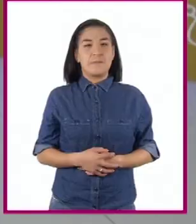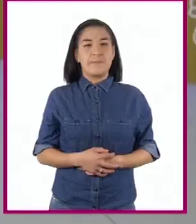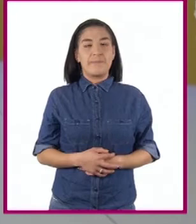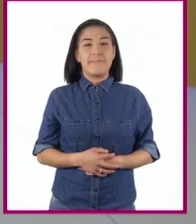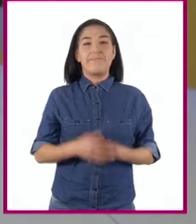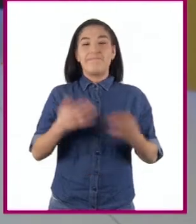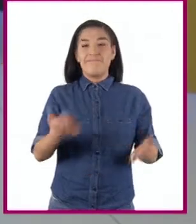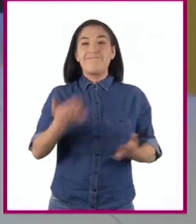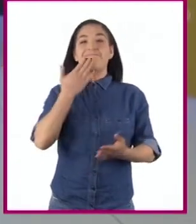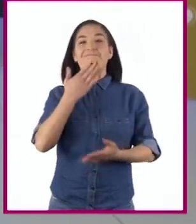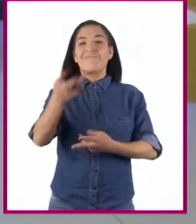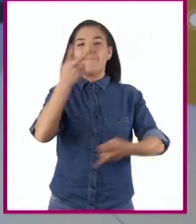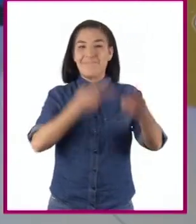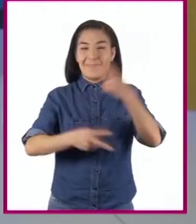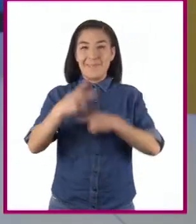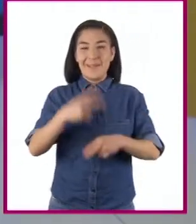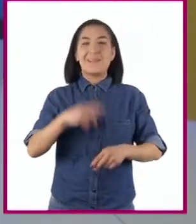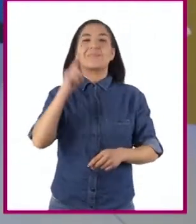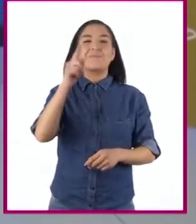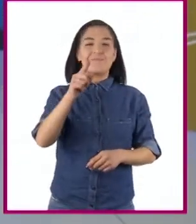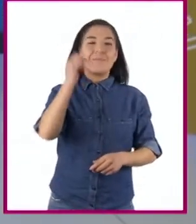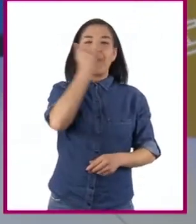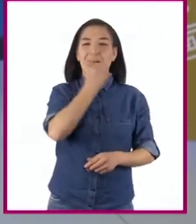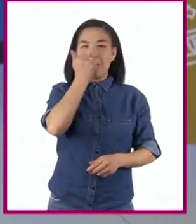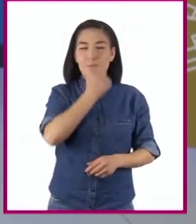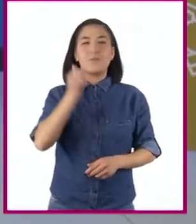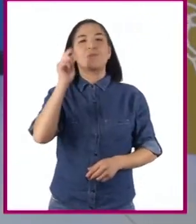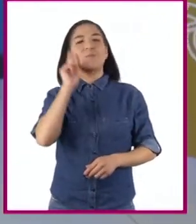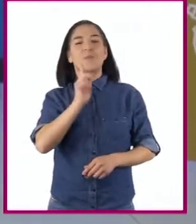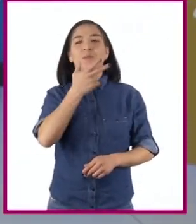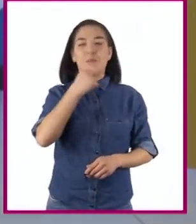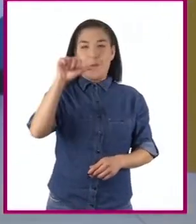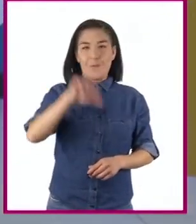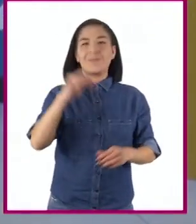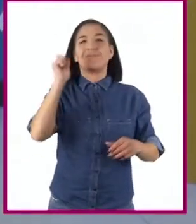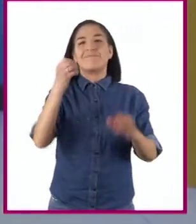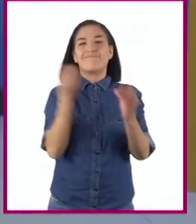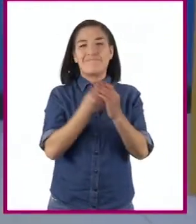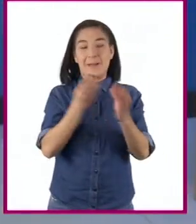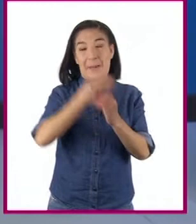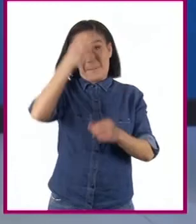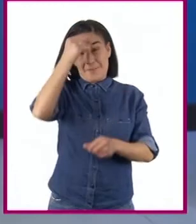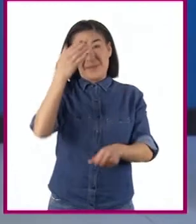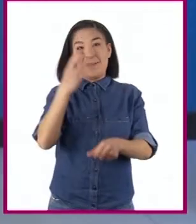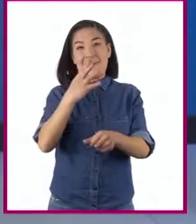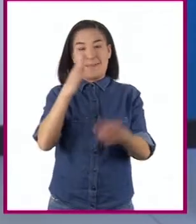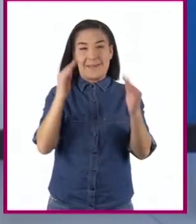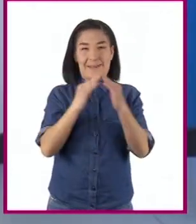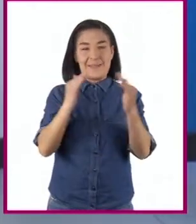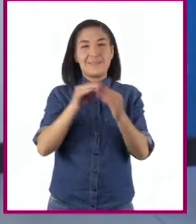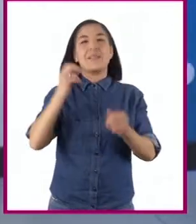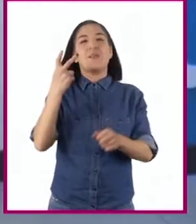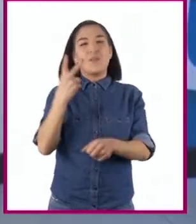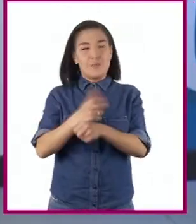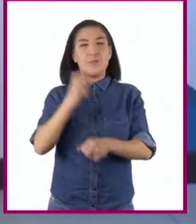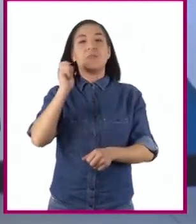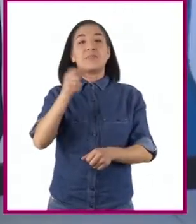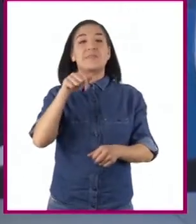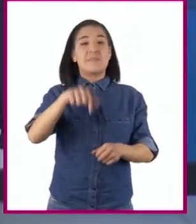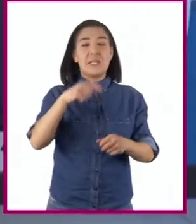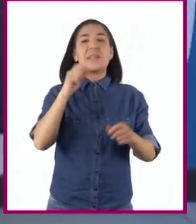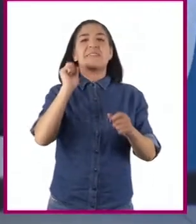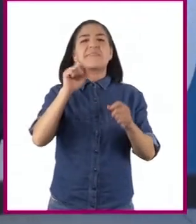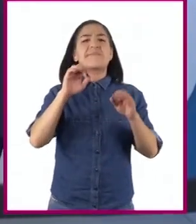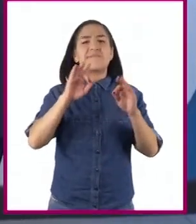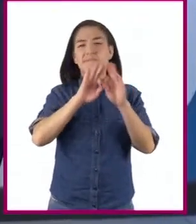Les damos la bienvenida, estimadas alumnas y alumnos, a una sesión más de Aprende en Casa 2, en la asignatura Ciencias